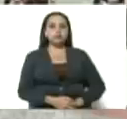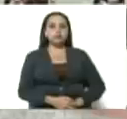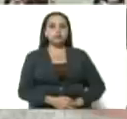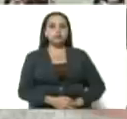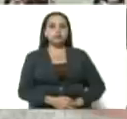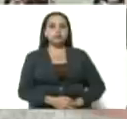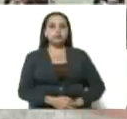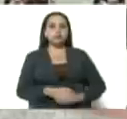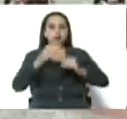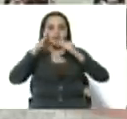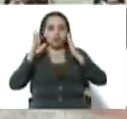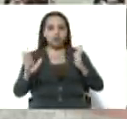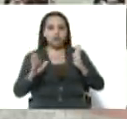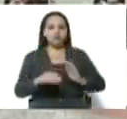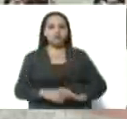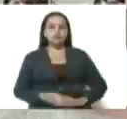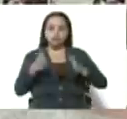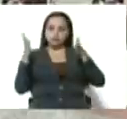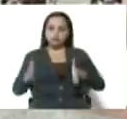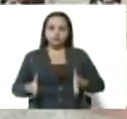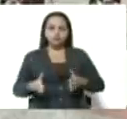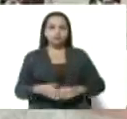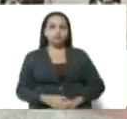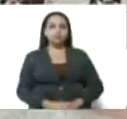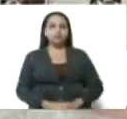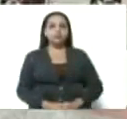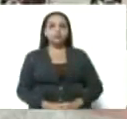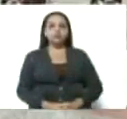atención pero